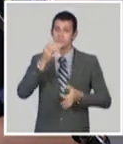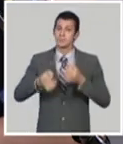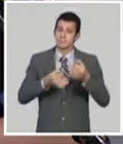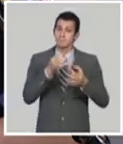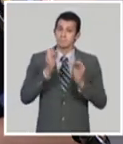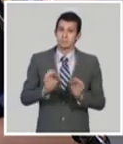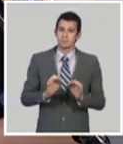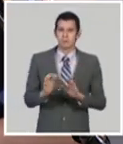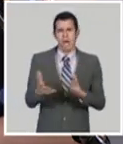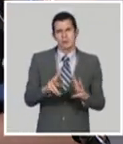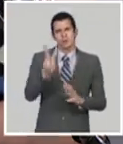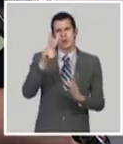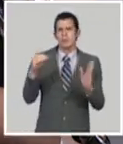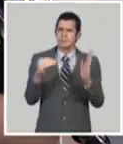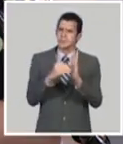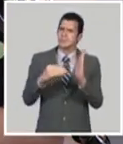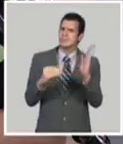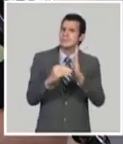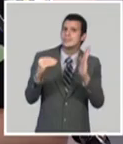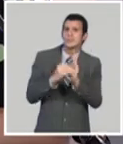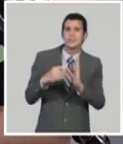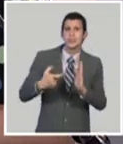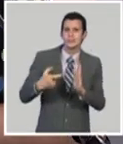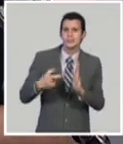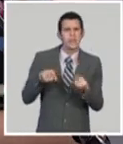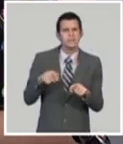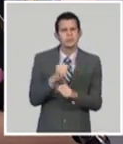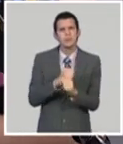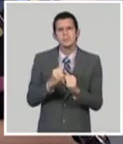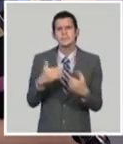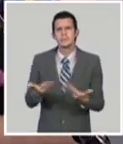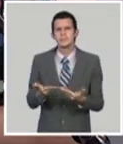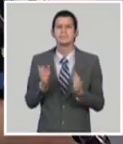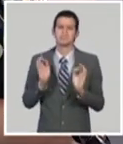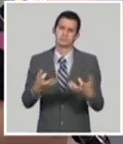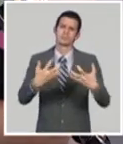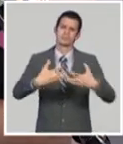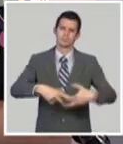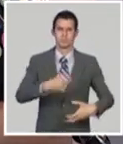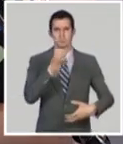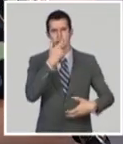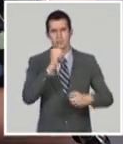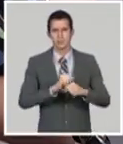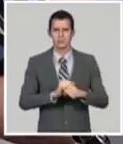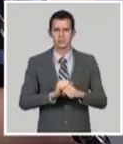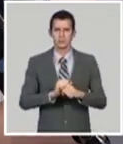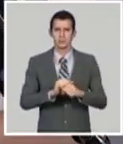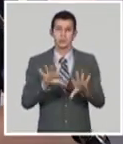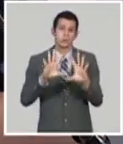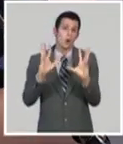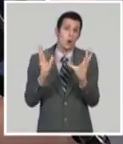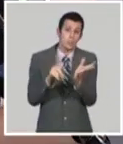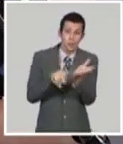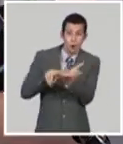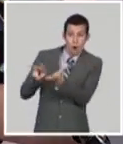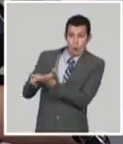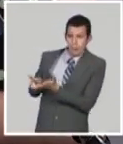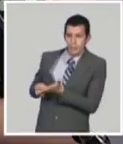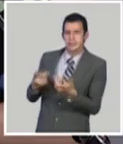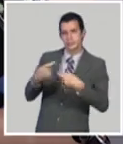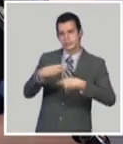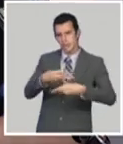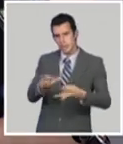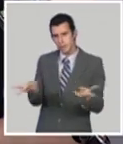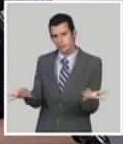millones de pesos porque todos los medicamentos que son controlados y sus complementarios se siguen vendiendo al